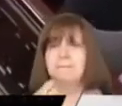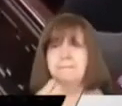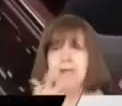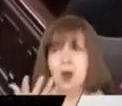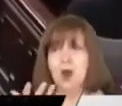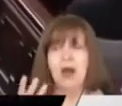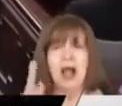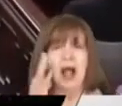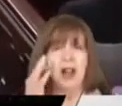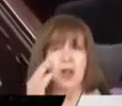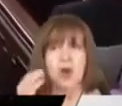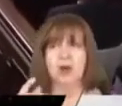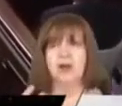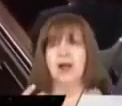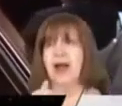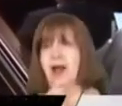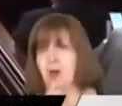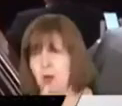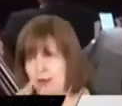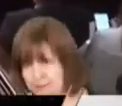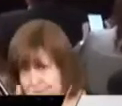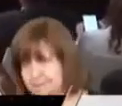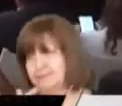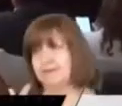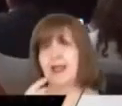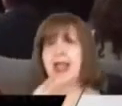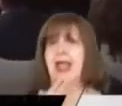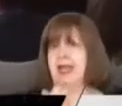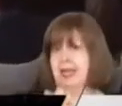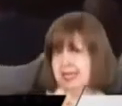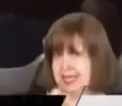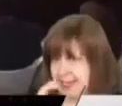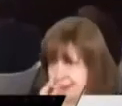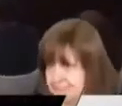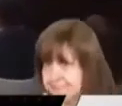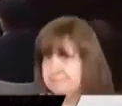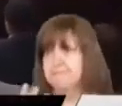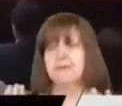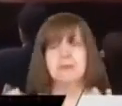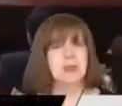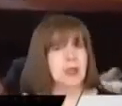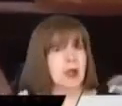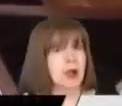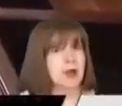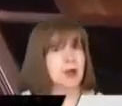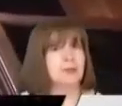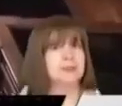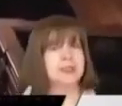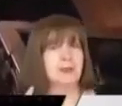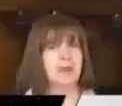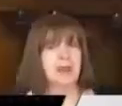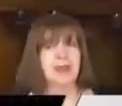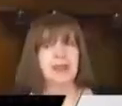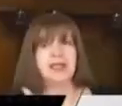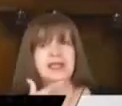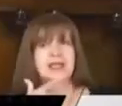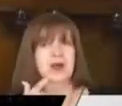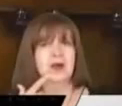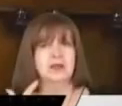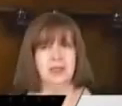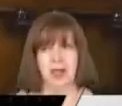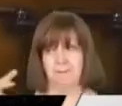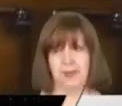críticos como lo son el agua y la energía pero con un sistema de repago donde los